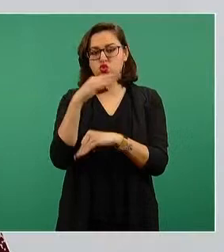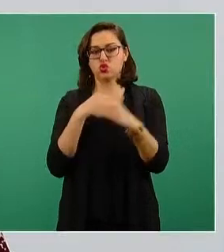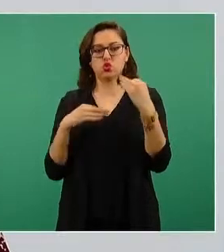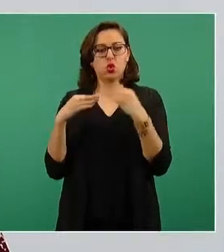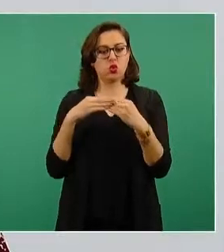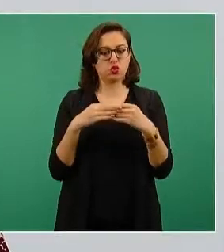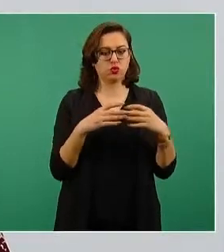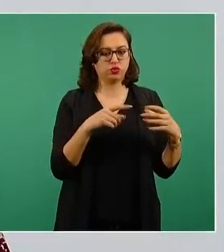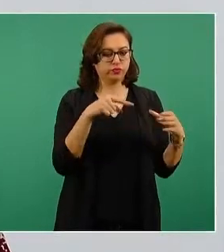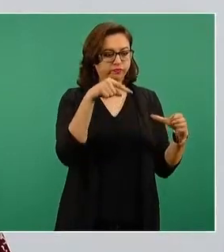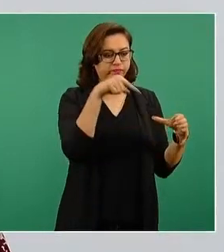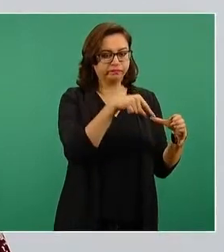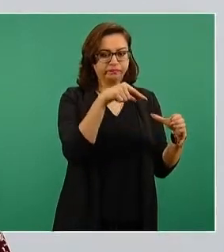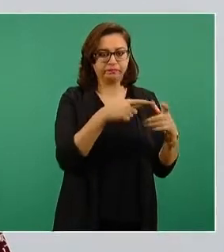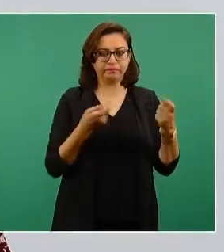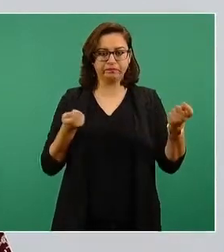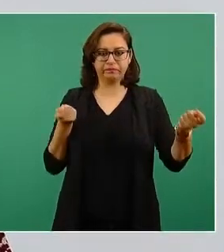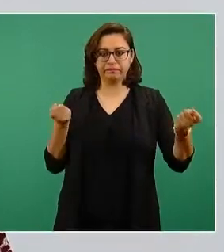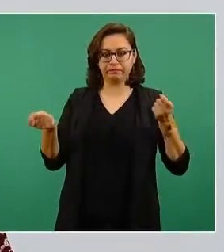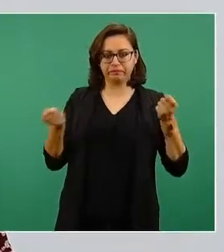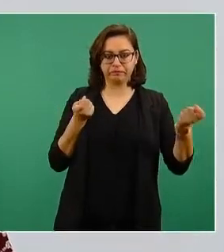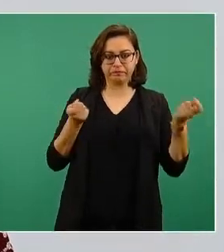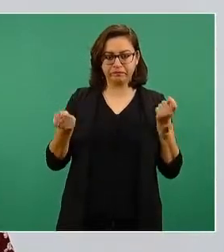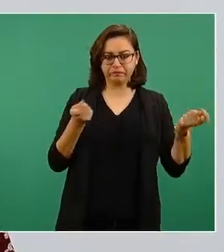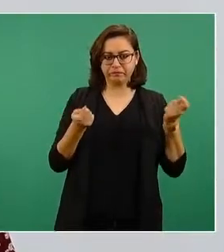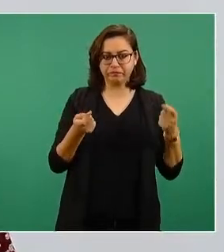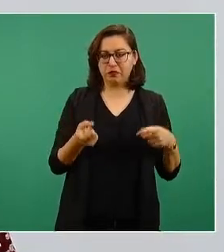con honrosas excepciones.